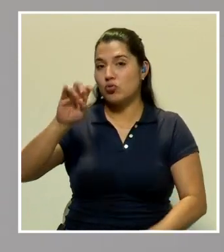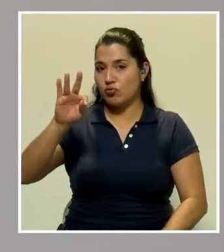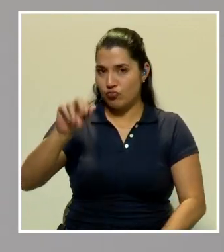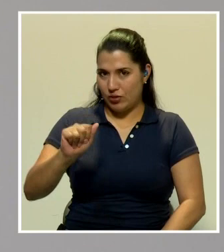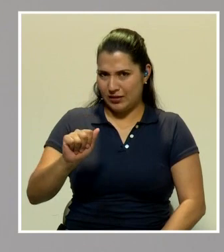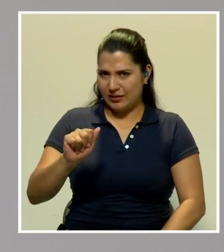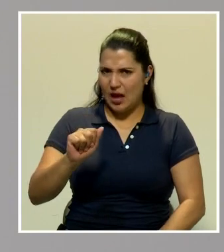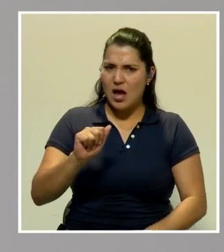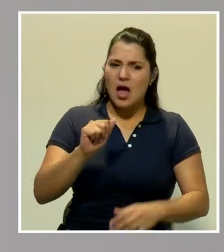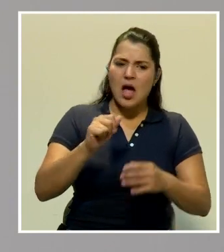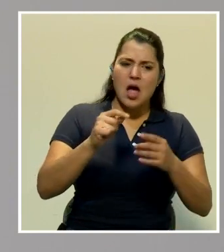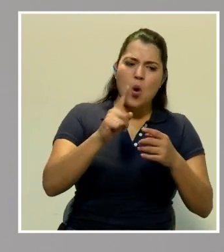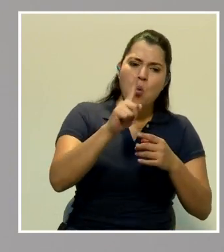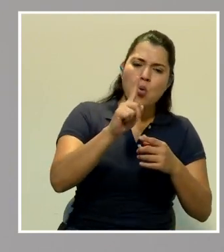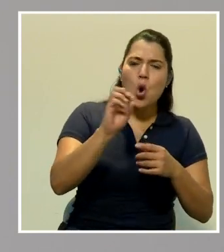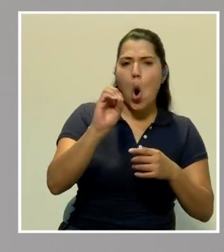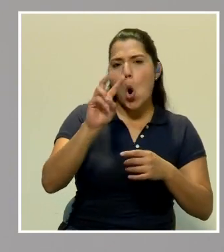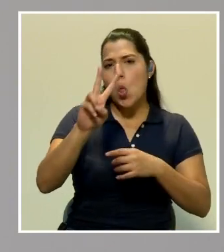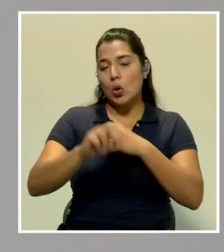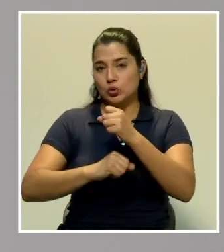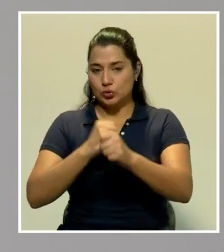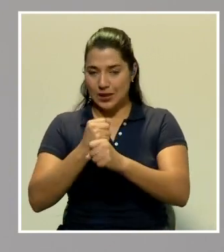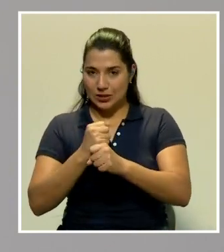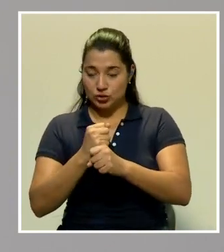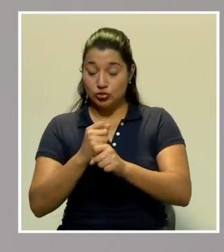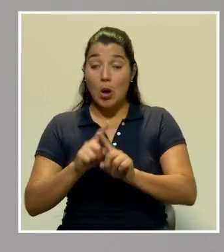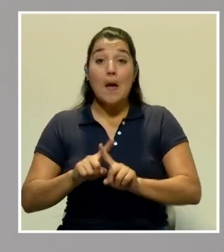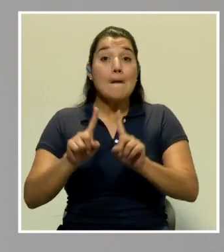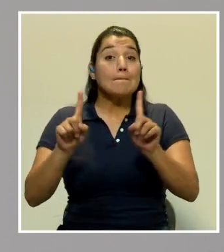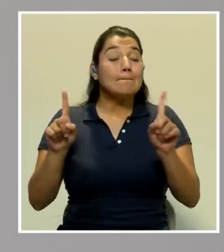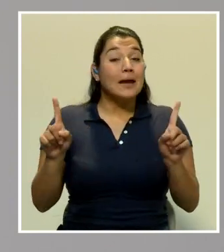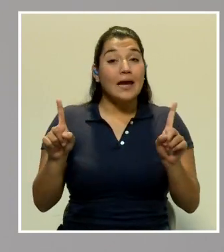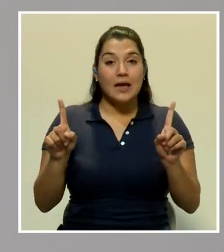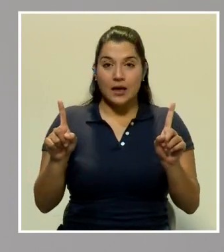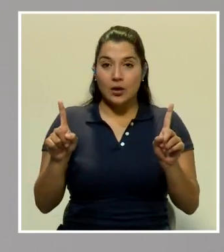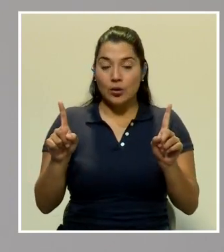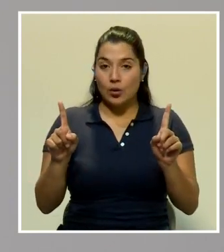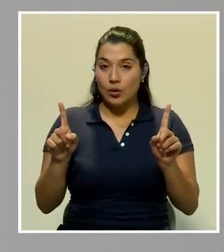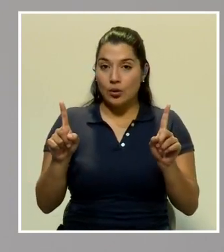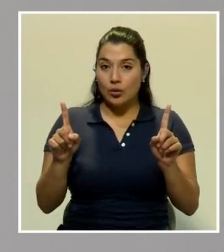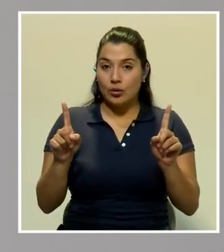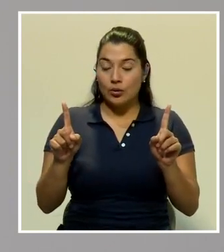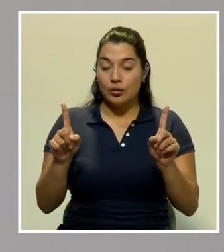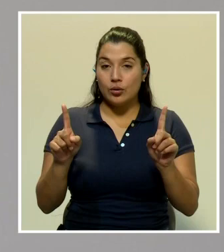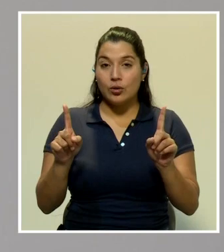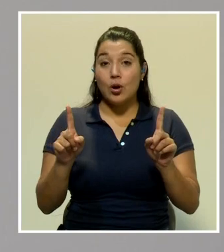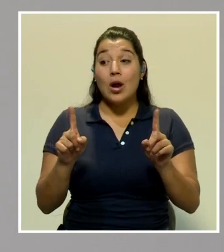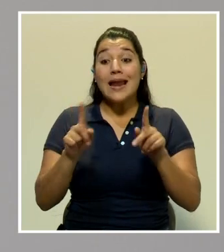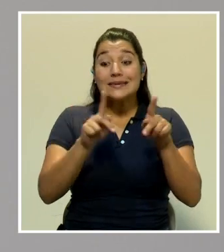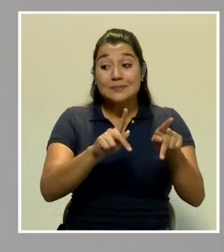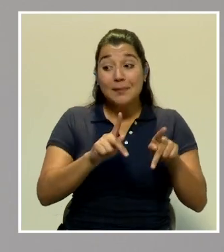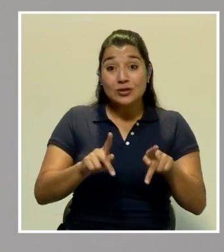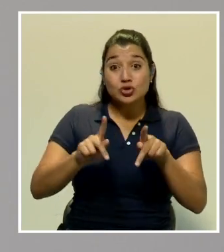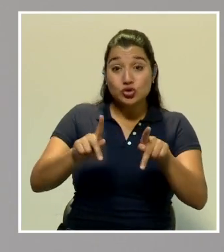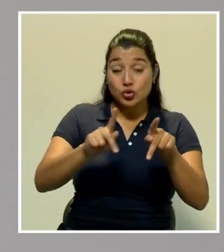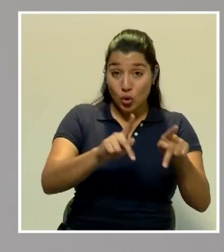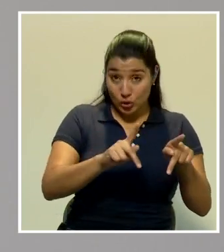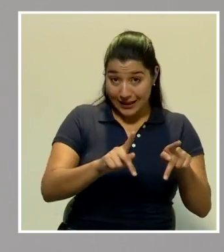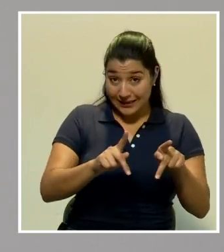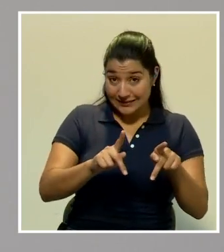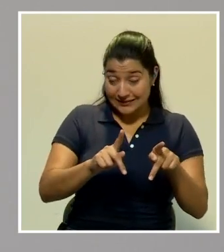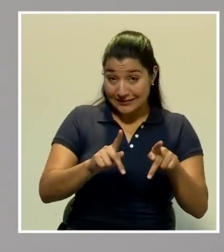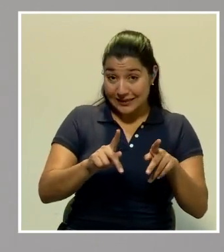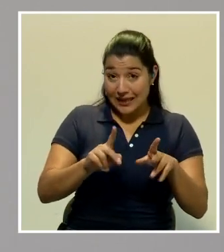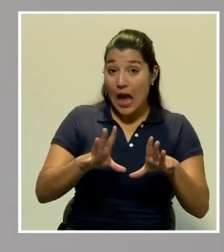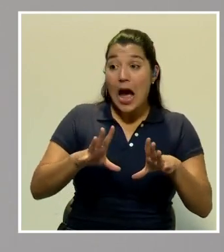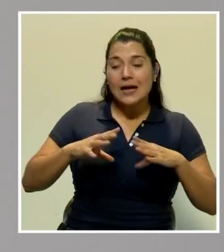a 2 años, pero eso sí, sin que ser puertas abiertas. Los contribuyentes que se acojan a